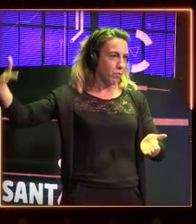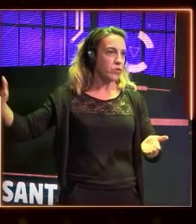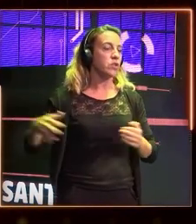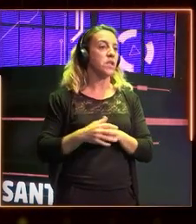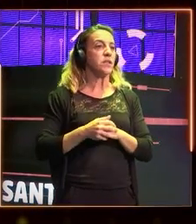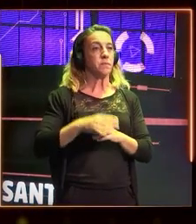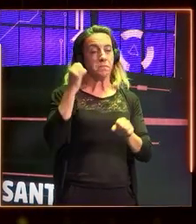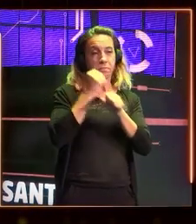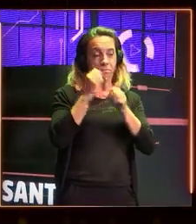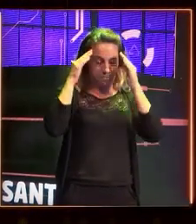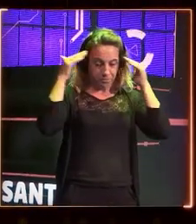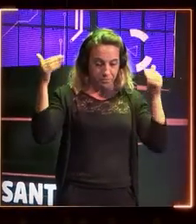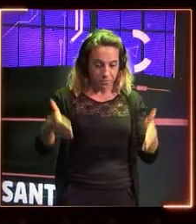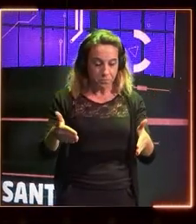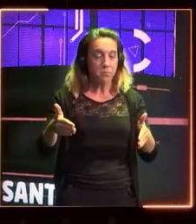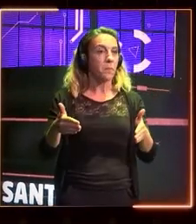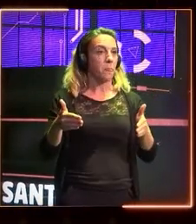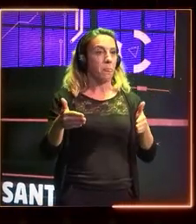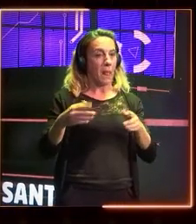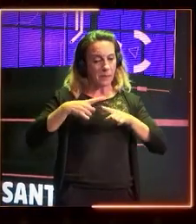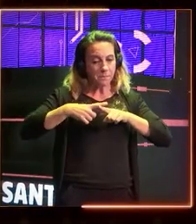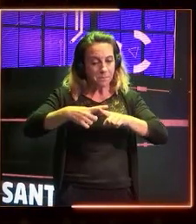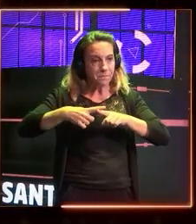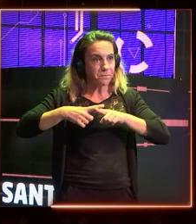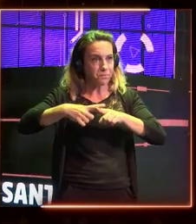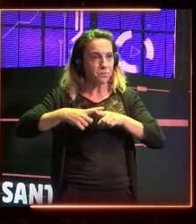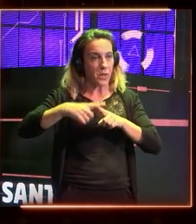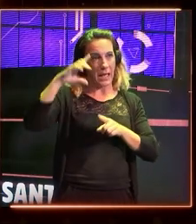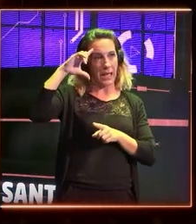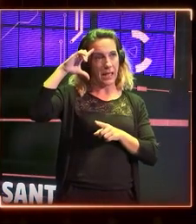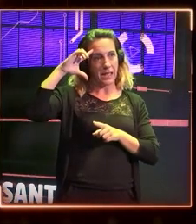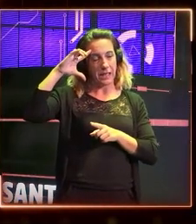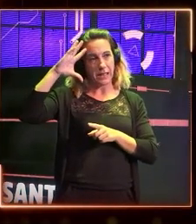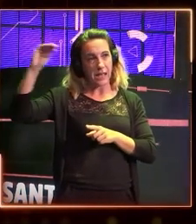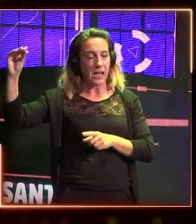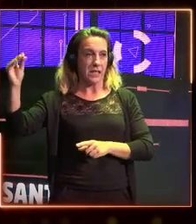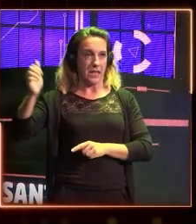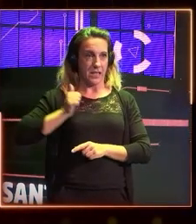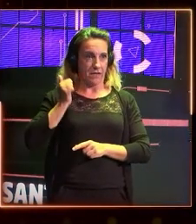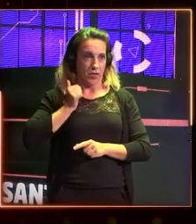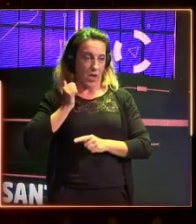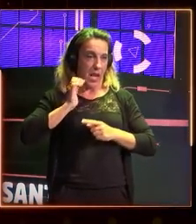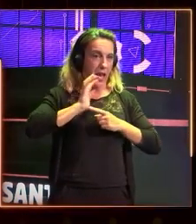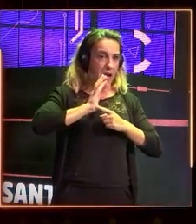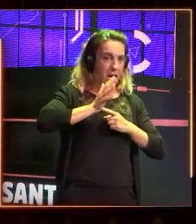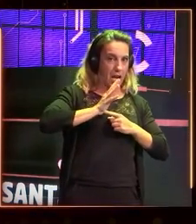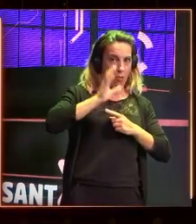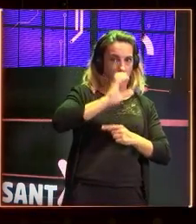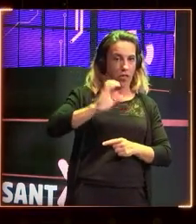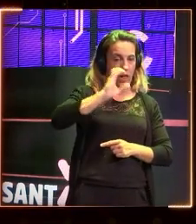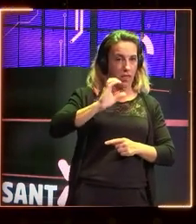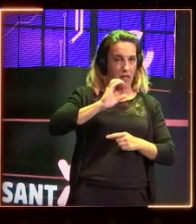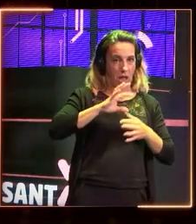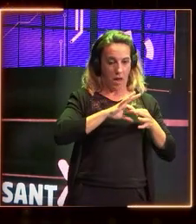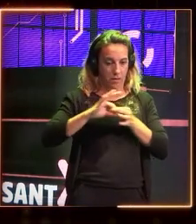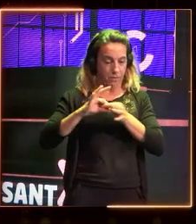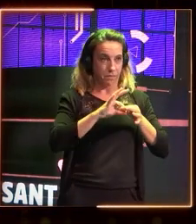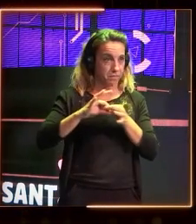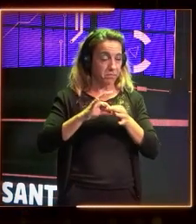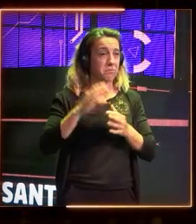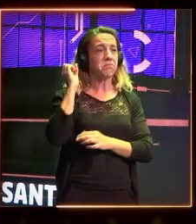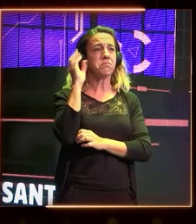insights profundos sobre la intersección entre la Inteligencia artificial y la neurociencia en sus charlas nos hace